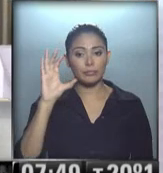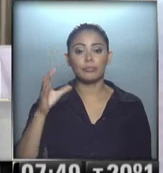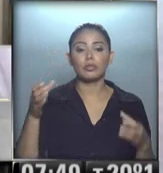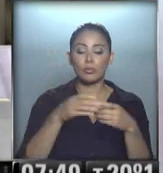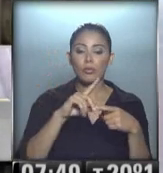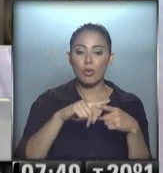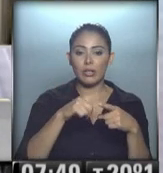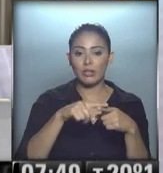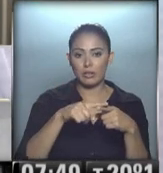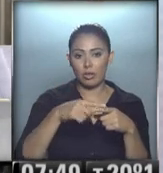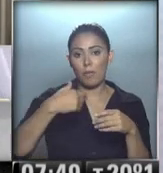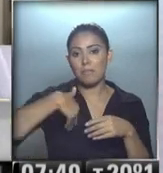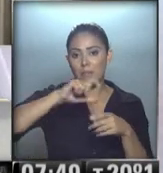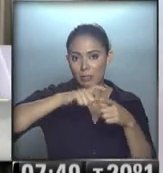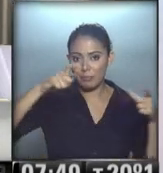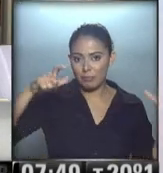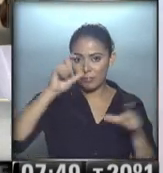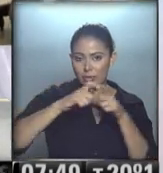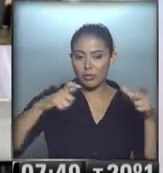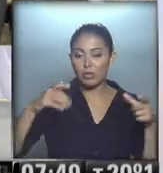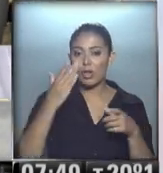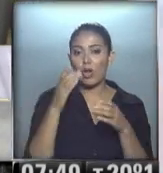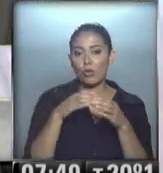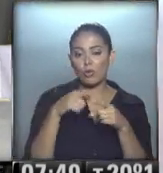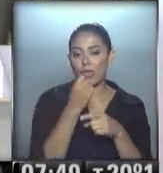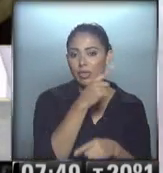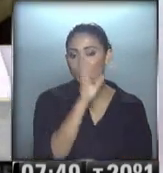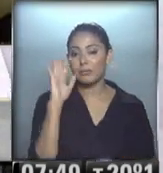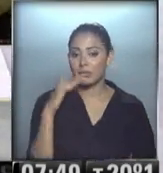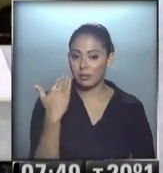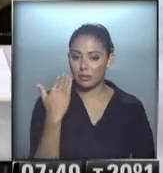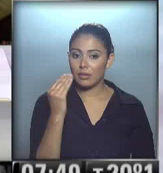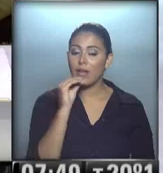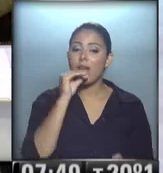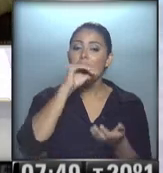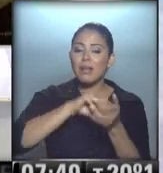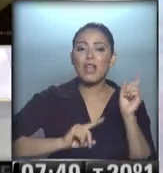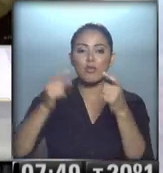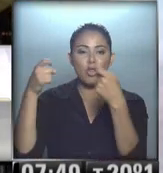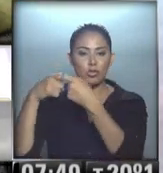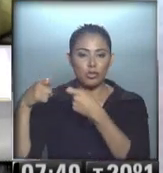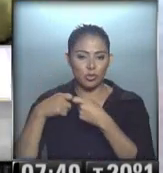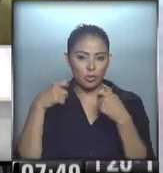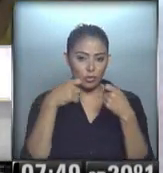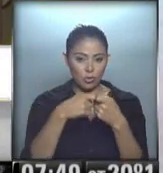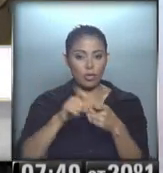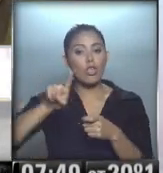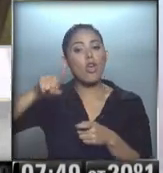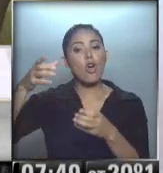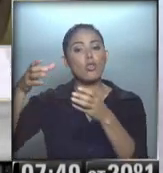mayoritario del Frente para la Victoria está compuesto también por aliados que son de